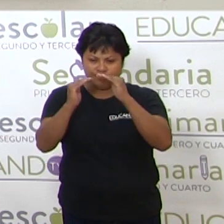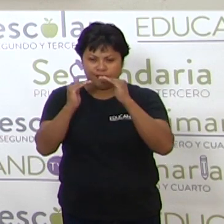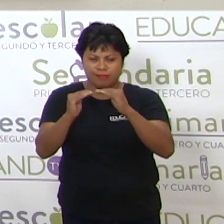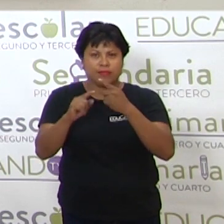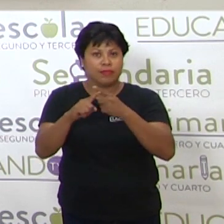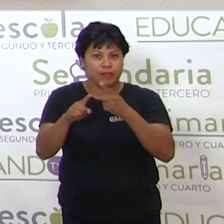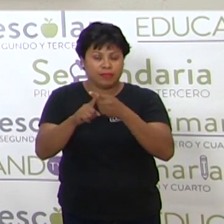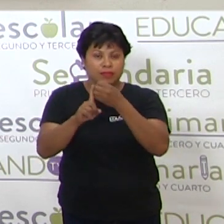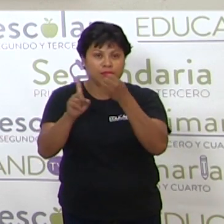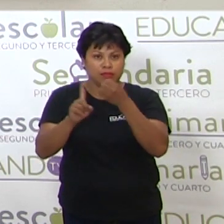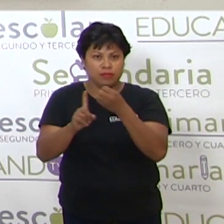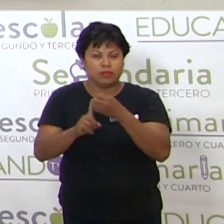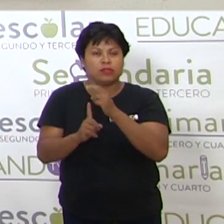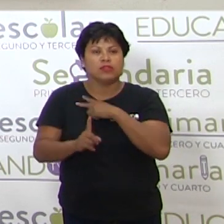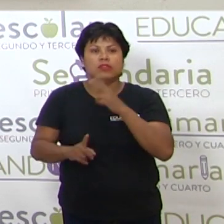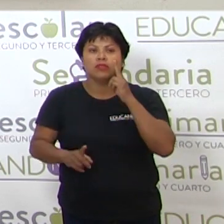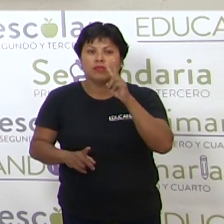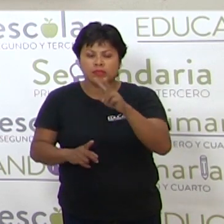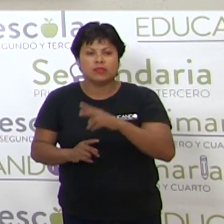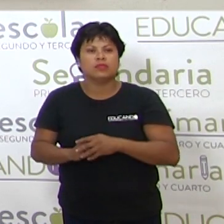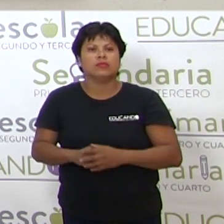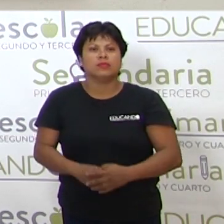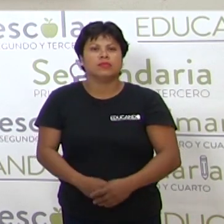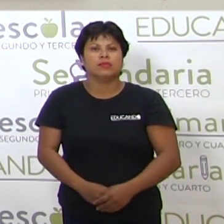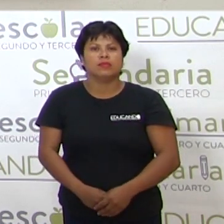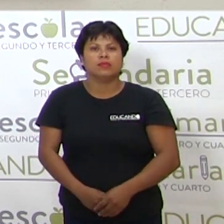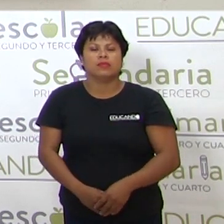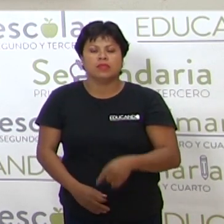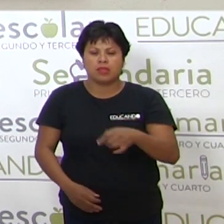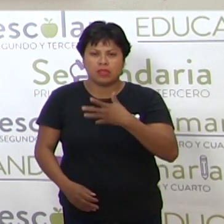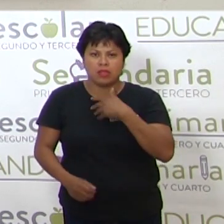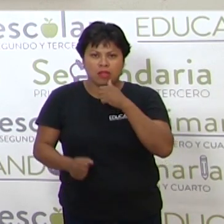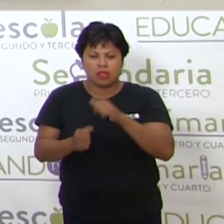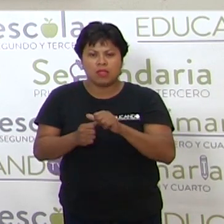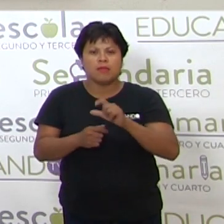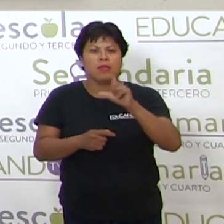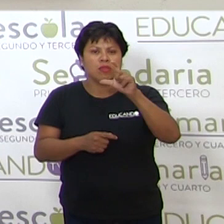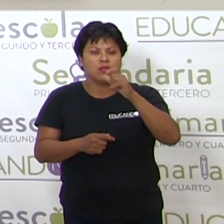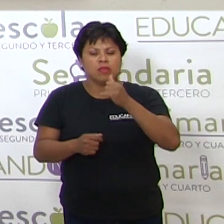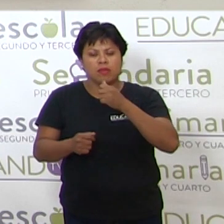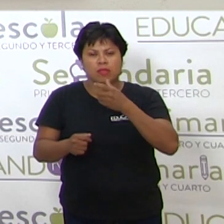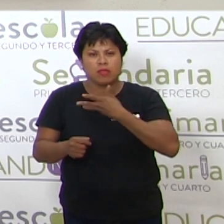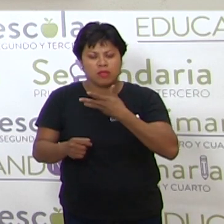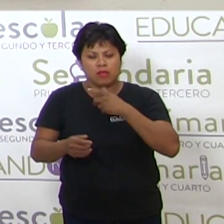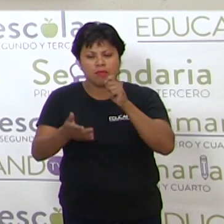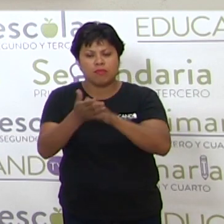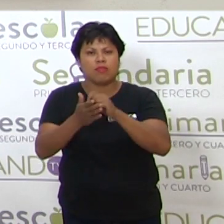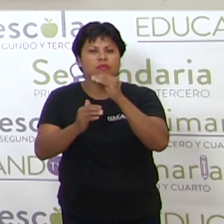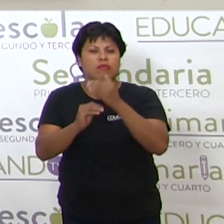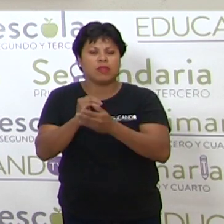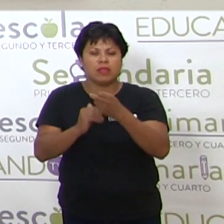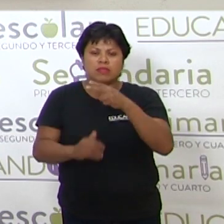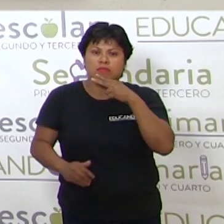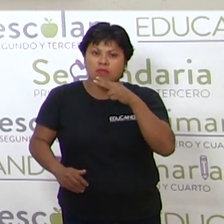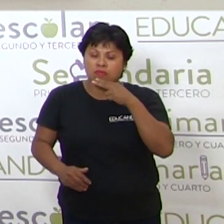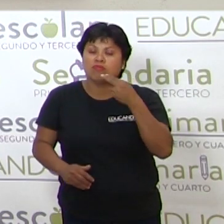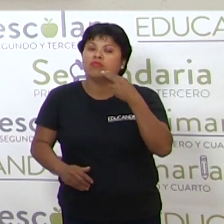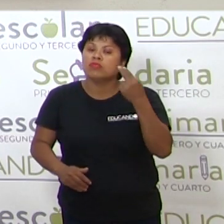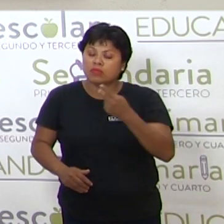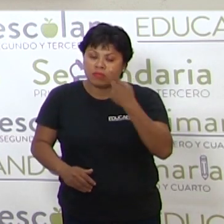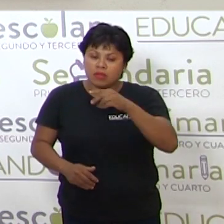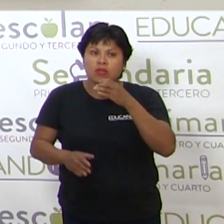y reconocimos que hay que usar mayúsculas un punto final y que los verbos no son muy útiles para